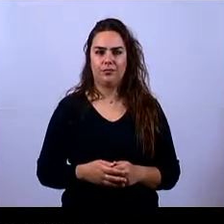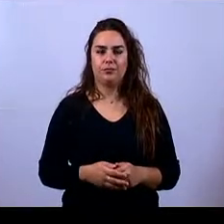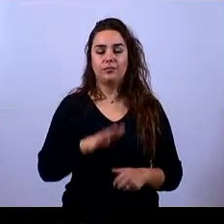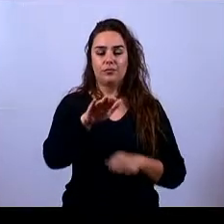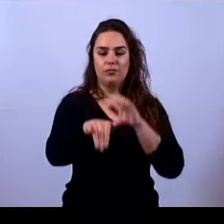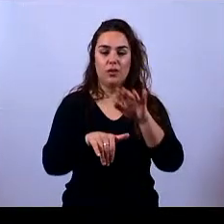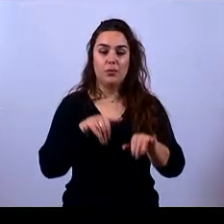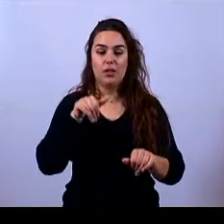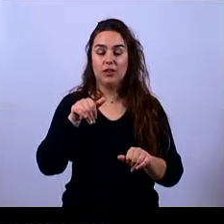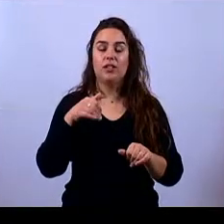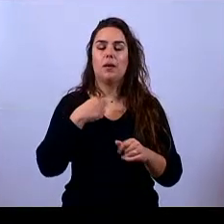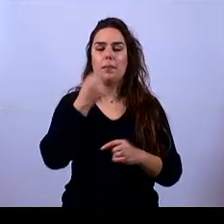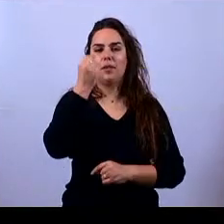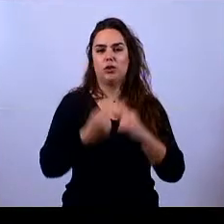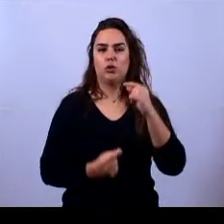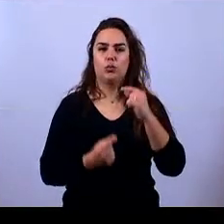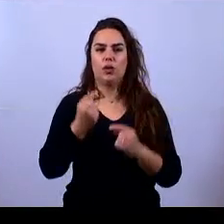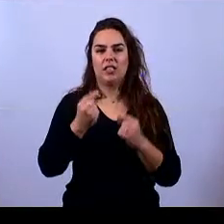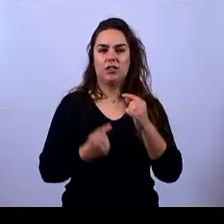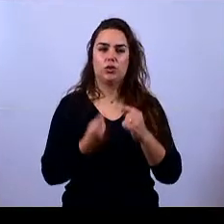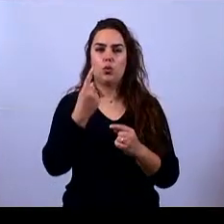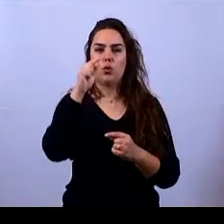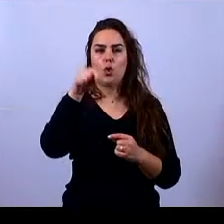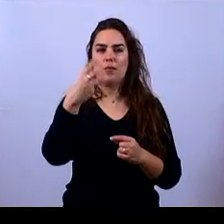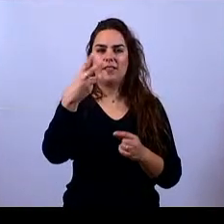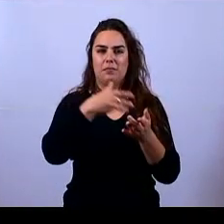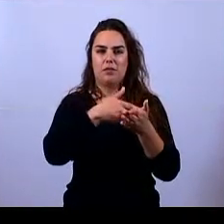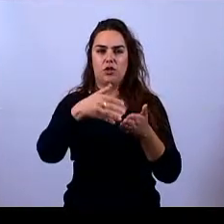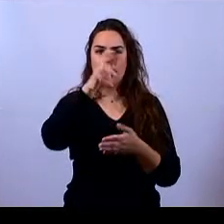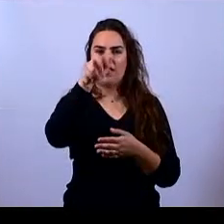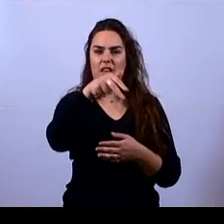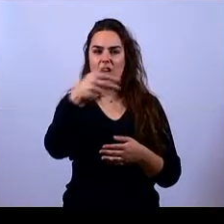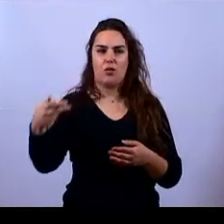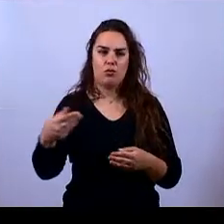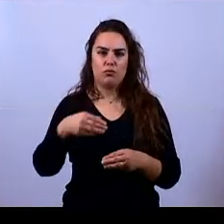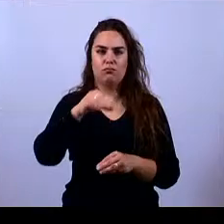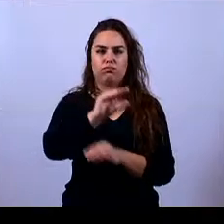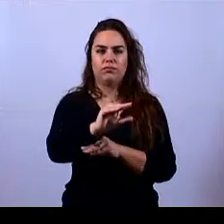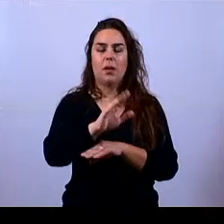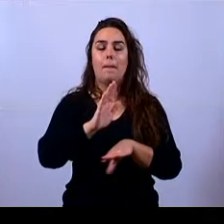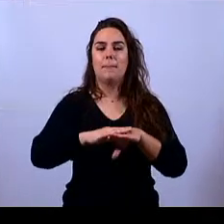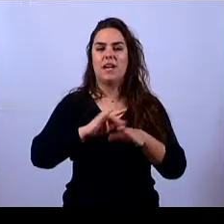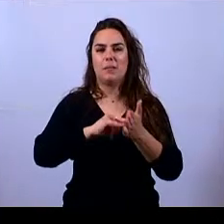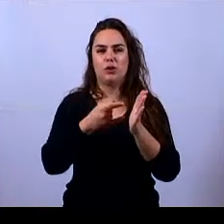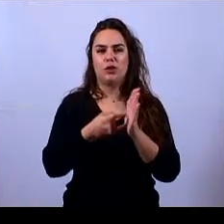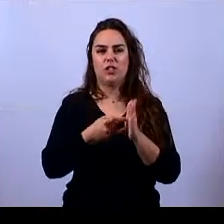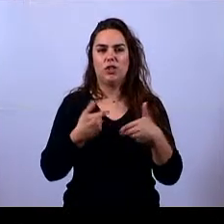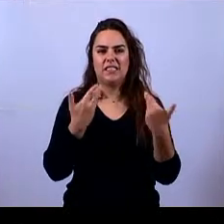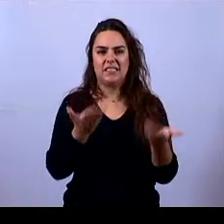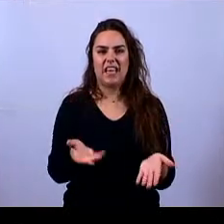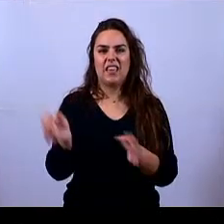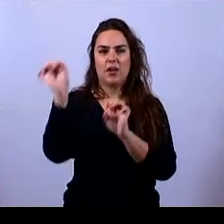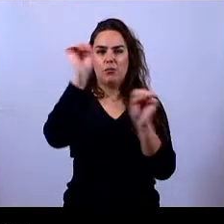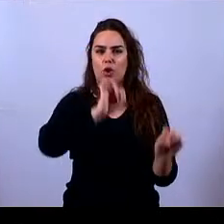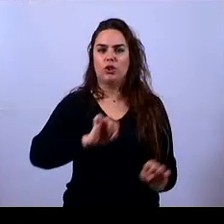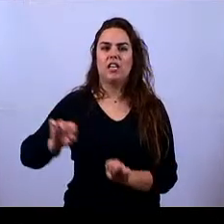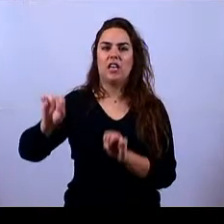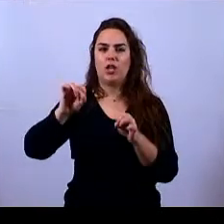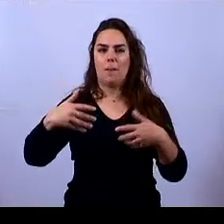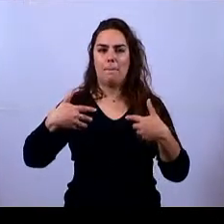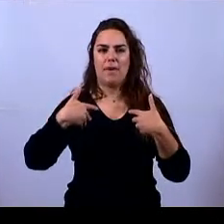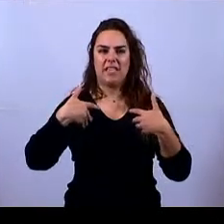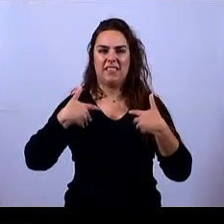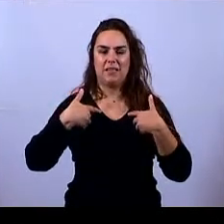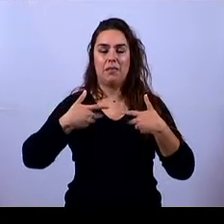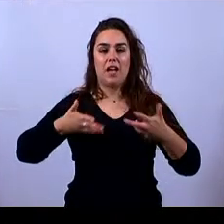convocatoria cuenta con un presupuesto de 1,3 millones de euros para financiar proyectos de asistencia y protección a las víctimas